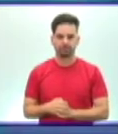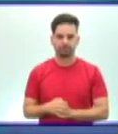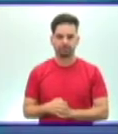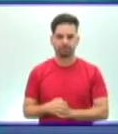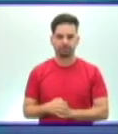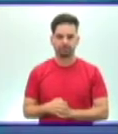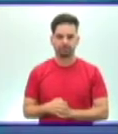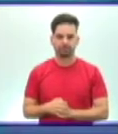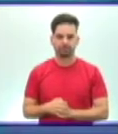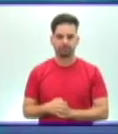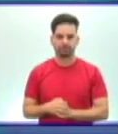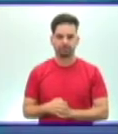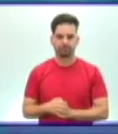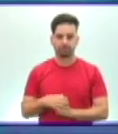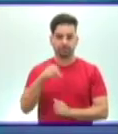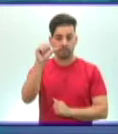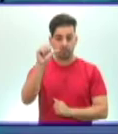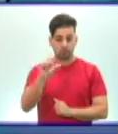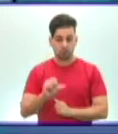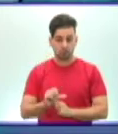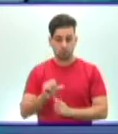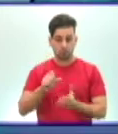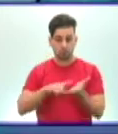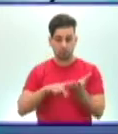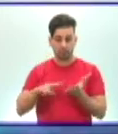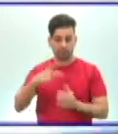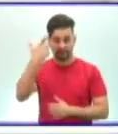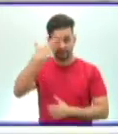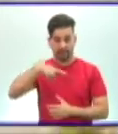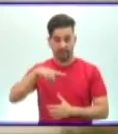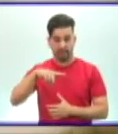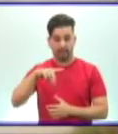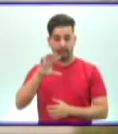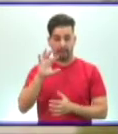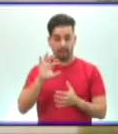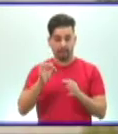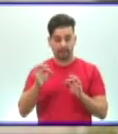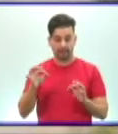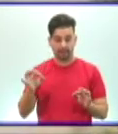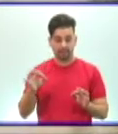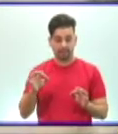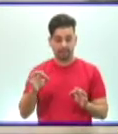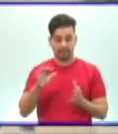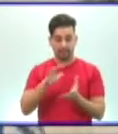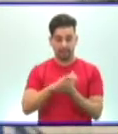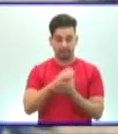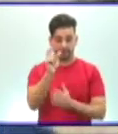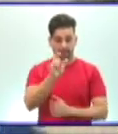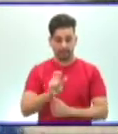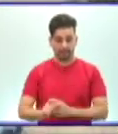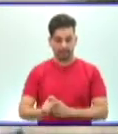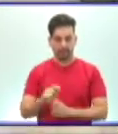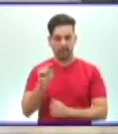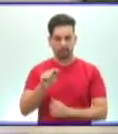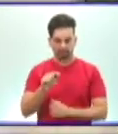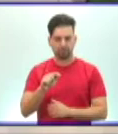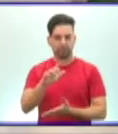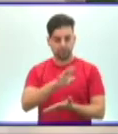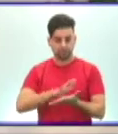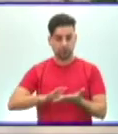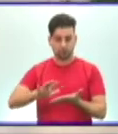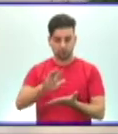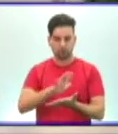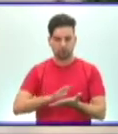El sur de las provincias Artemisa y Mayabeque es una zona muy vulnerable por la degradación acumulada de sus